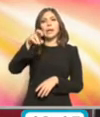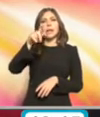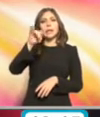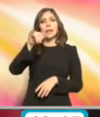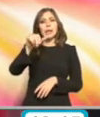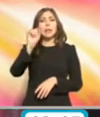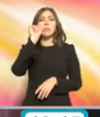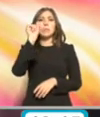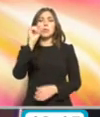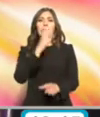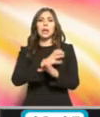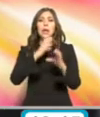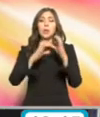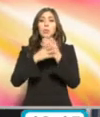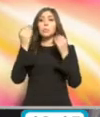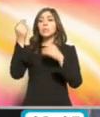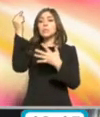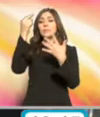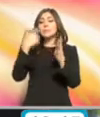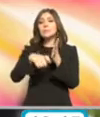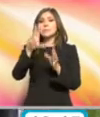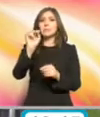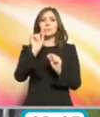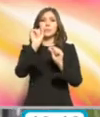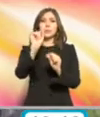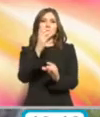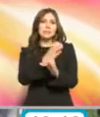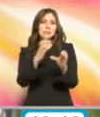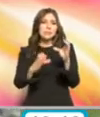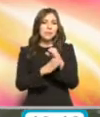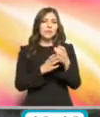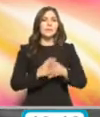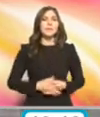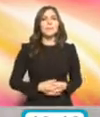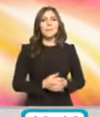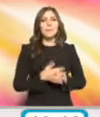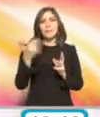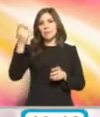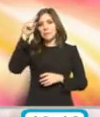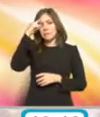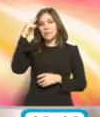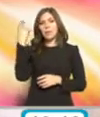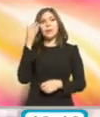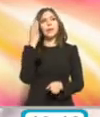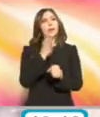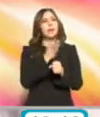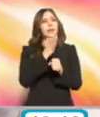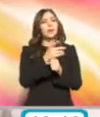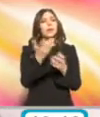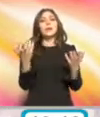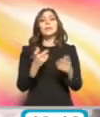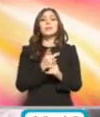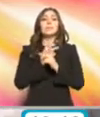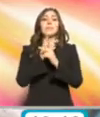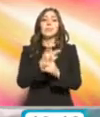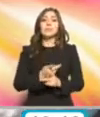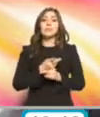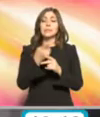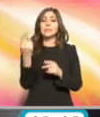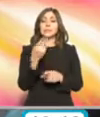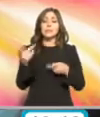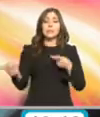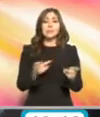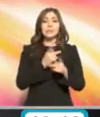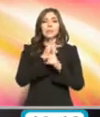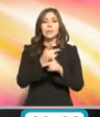ingredientes, realmente, chef. Y está Pocos fácil, ¿no? ingredientes. Sí. Así es. A ver, Aquí es donde vamos a retar a nuestra paciencia, señora. Requiere un poquito de